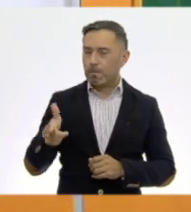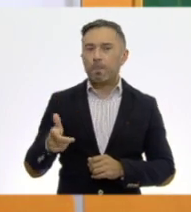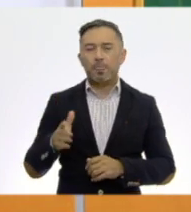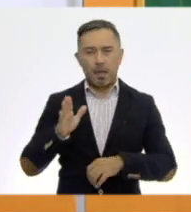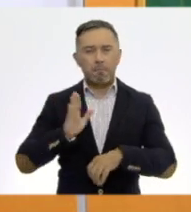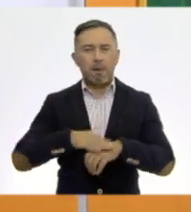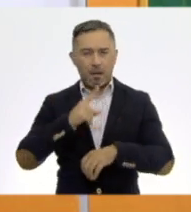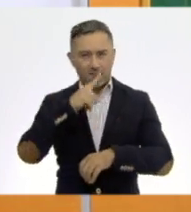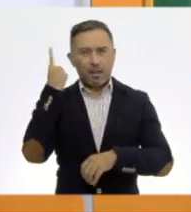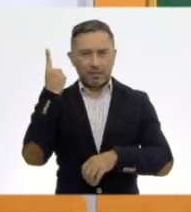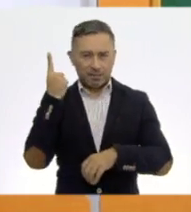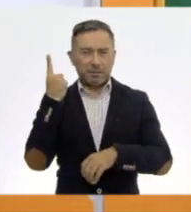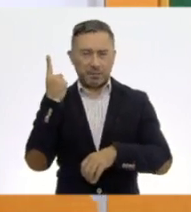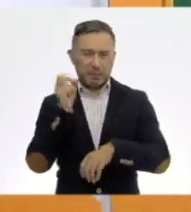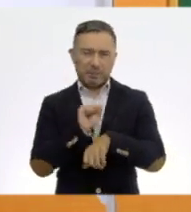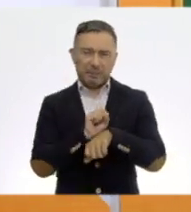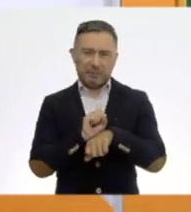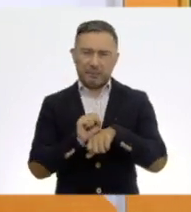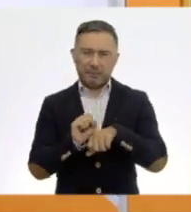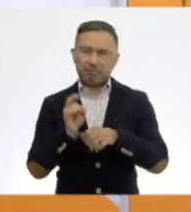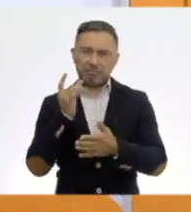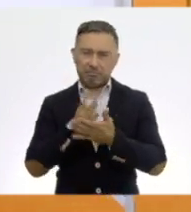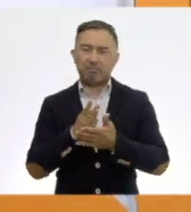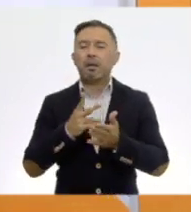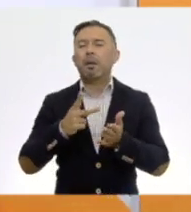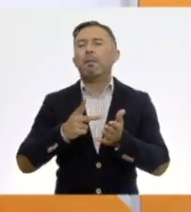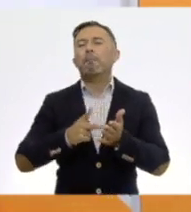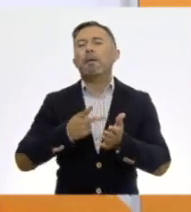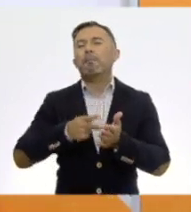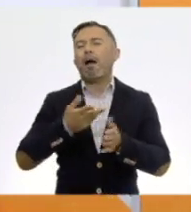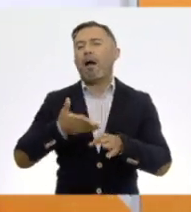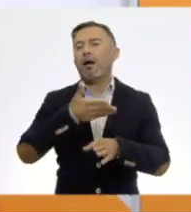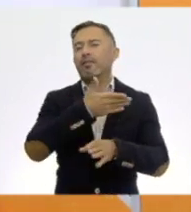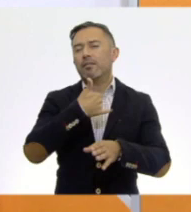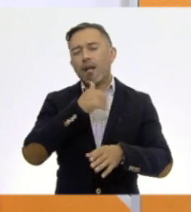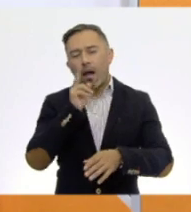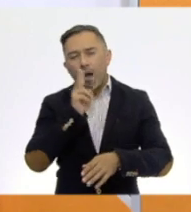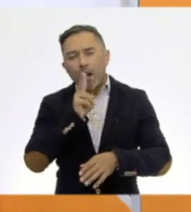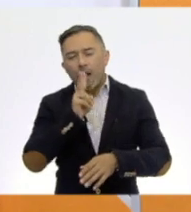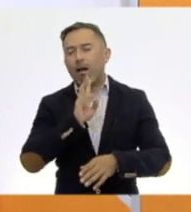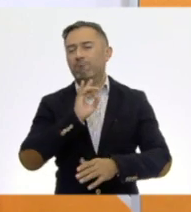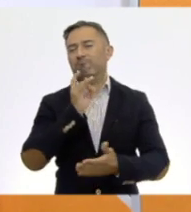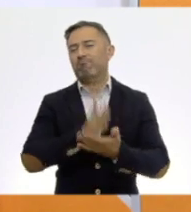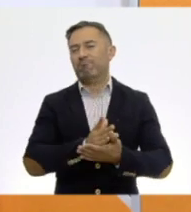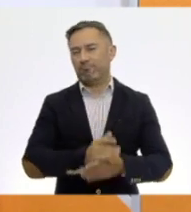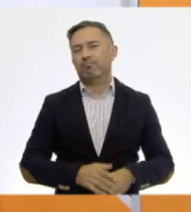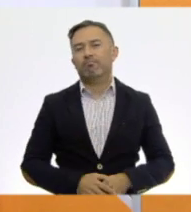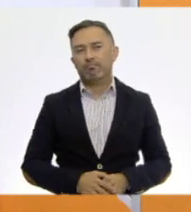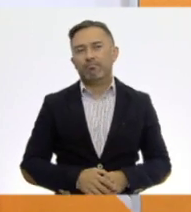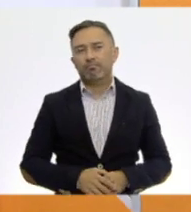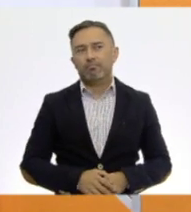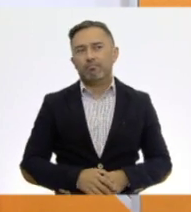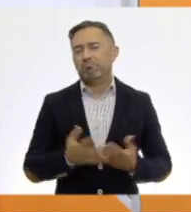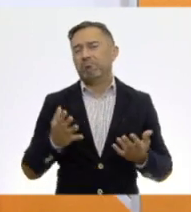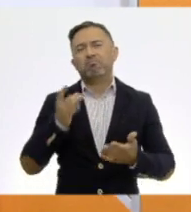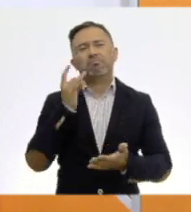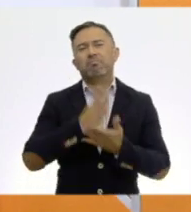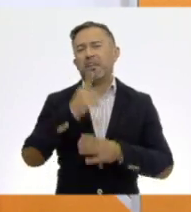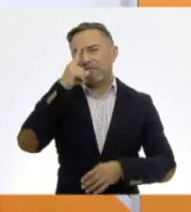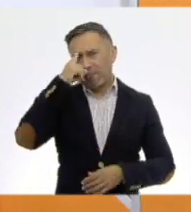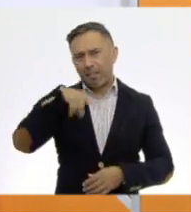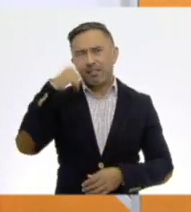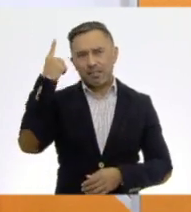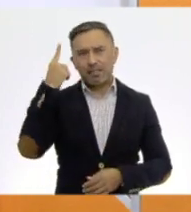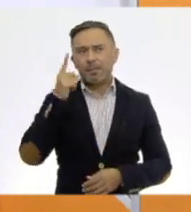más sencilla, ¿verdad? Porque ya la hemos visto en otras ocasiones. Así que, oh, fácil, aquí